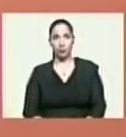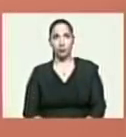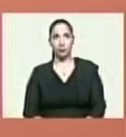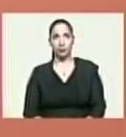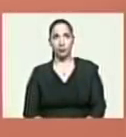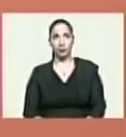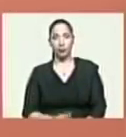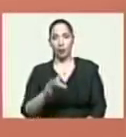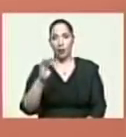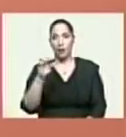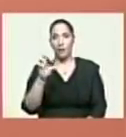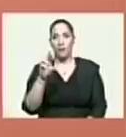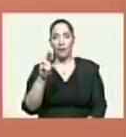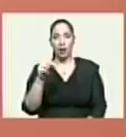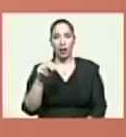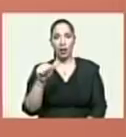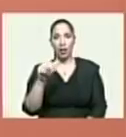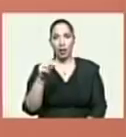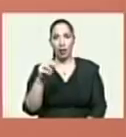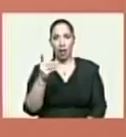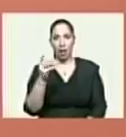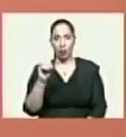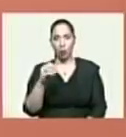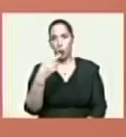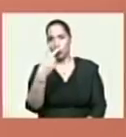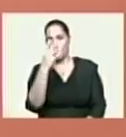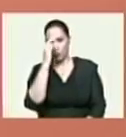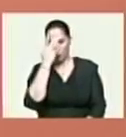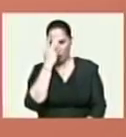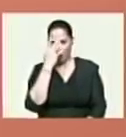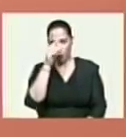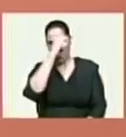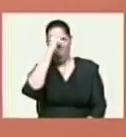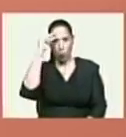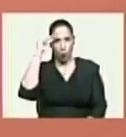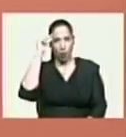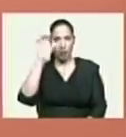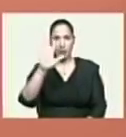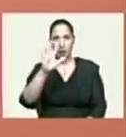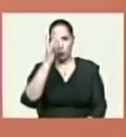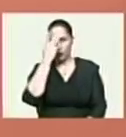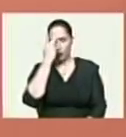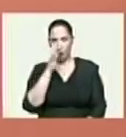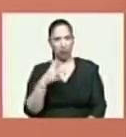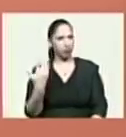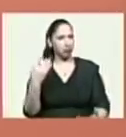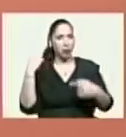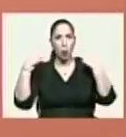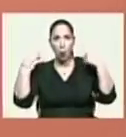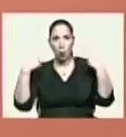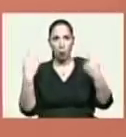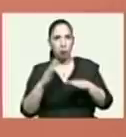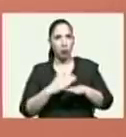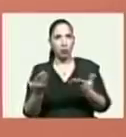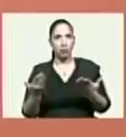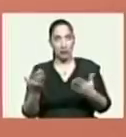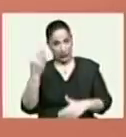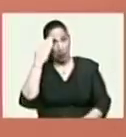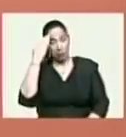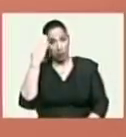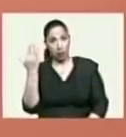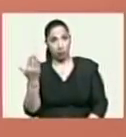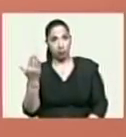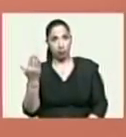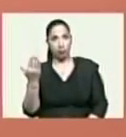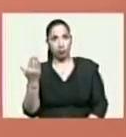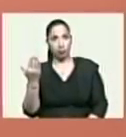Rincón, el 2 de febrero. Y Julio Borges, el 5 de febrero. ¿Por qué se volvieron locos? Pues porque sabían que